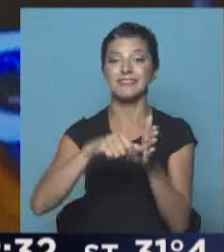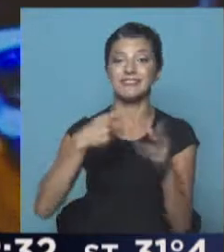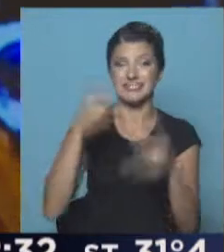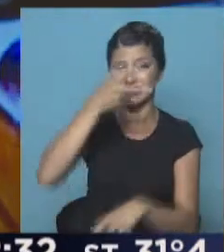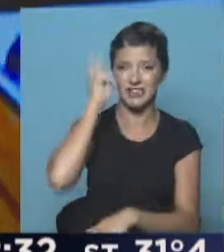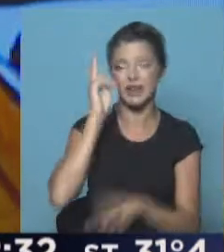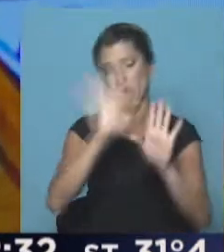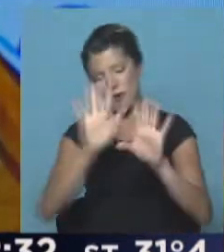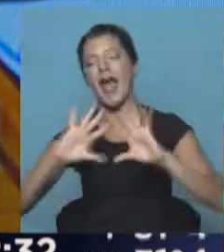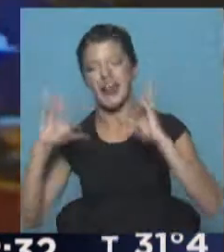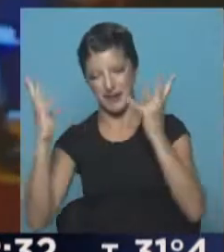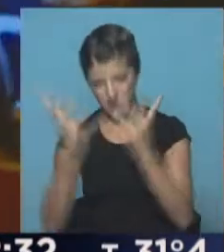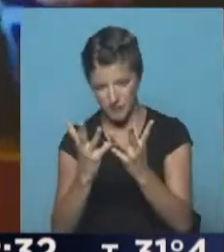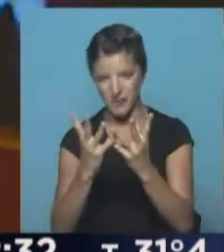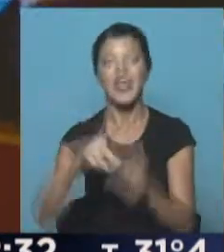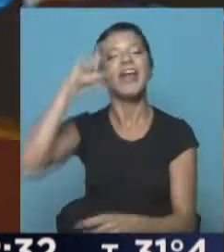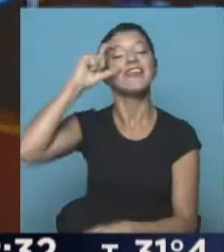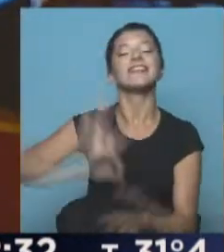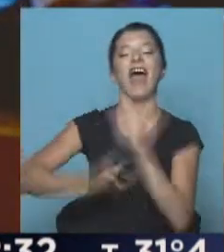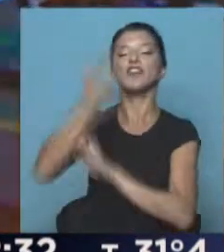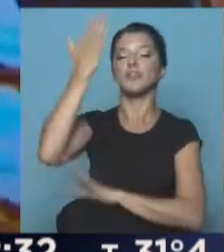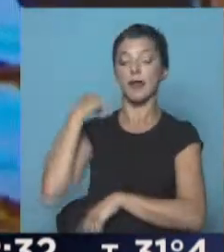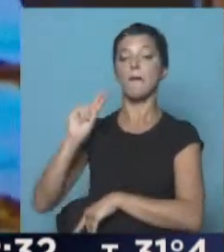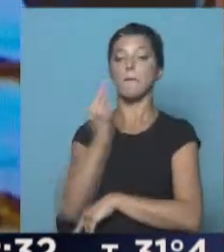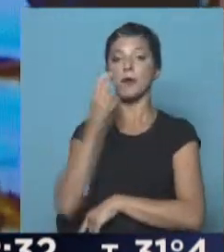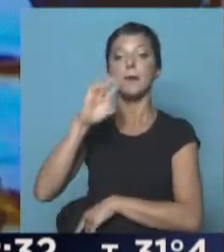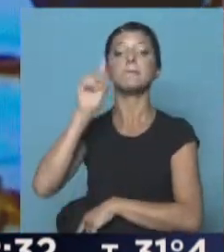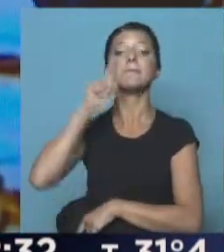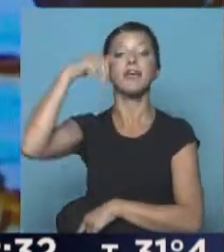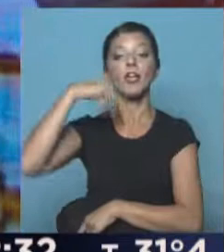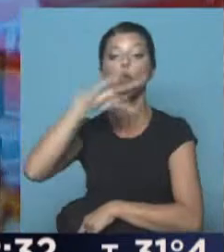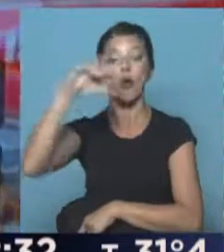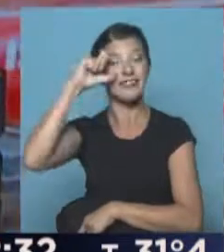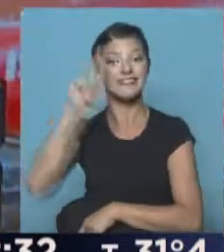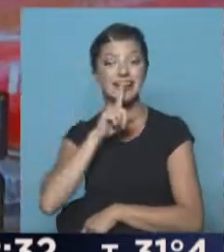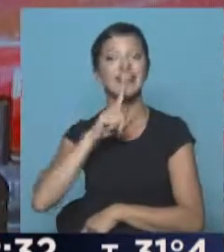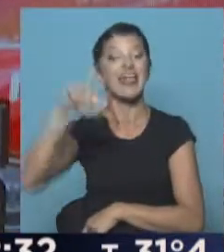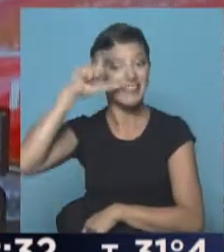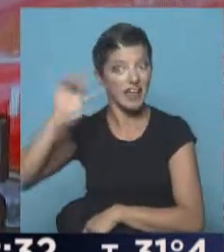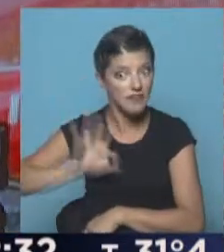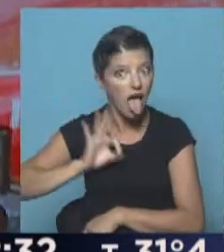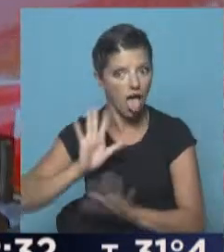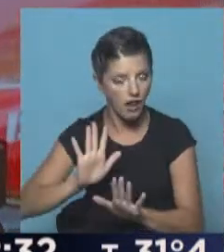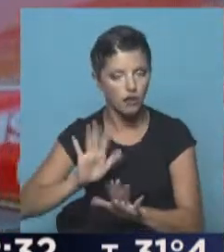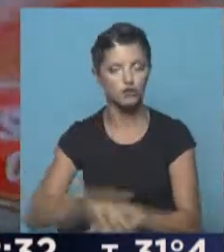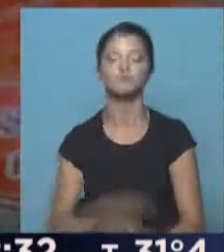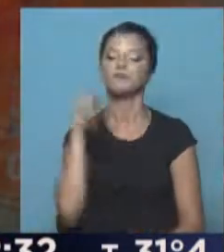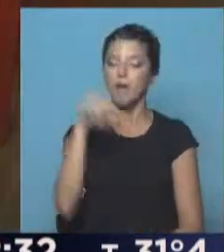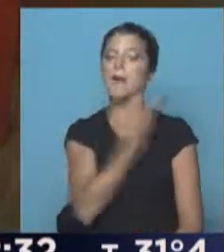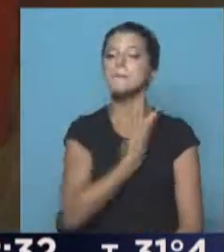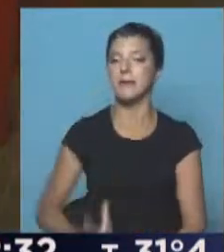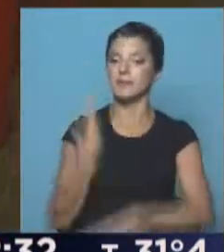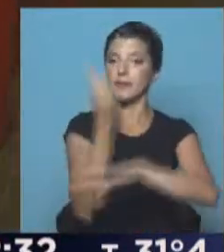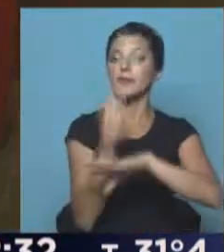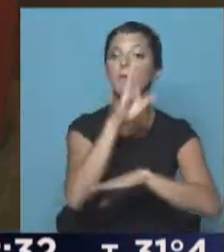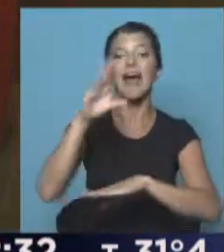se cumplen hoy 10 años de la muerte de augusto pinochet increíblemente 10 años la presidenta bachelet está por terminar su tercer